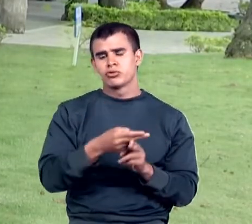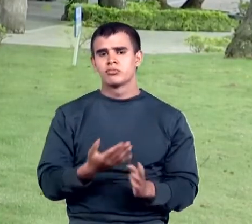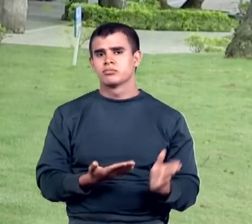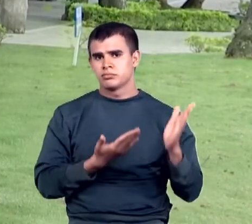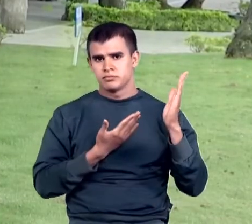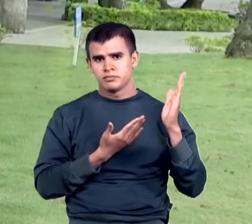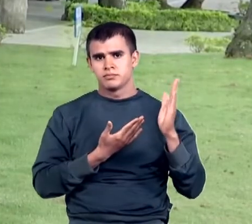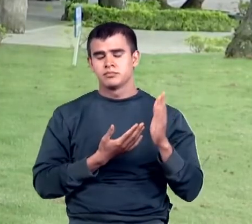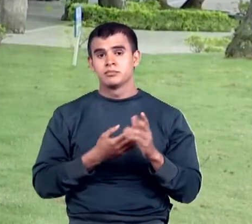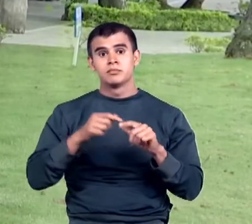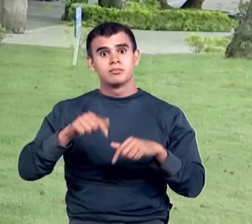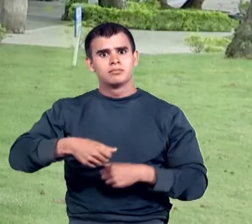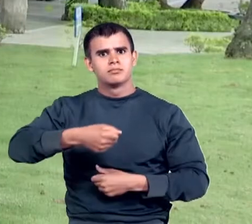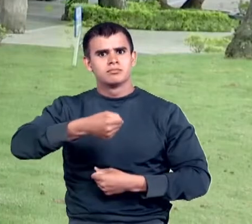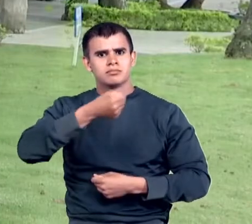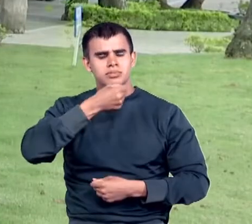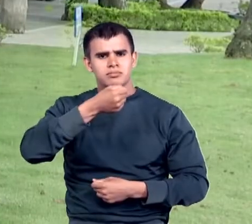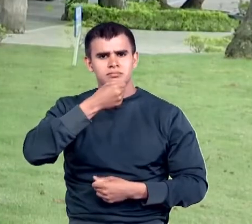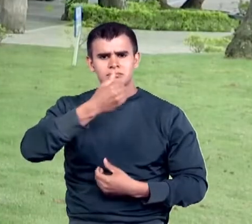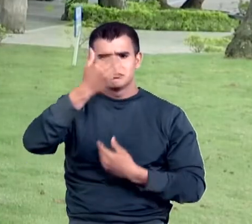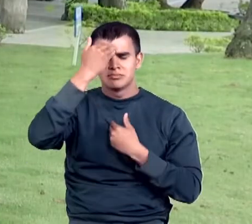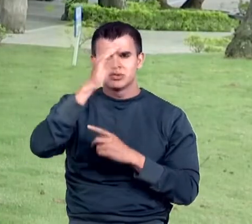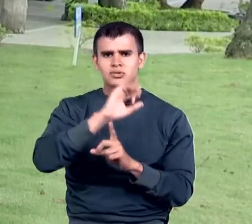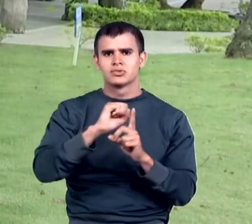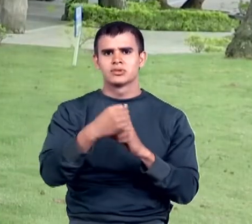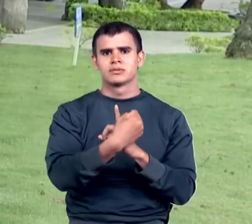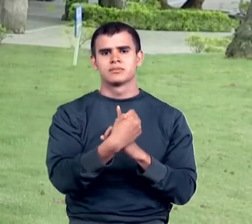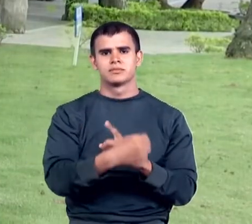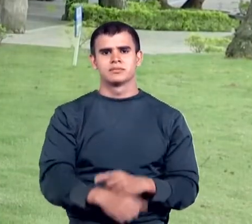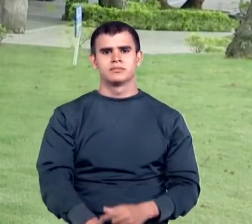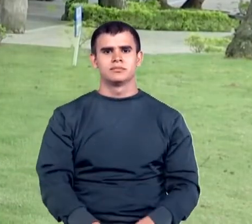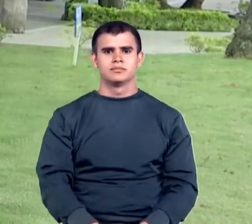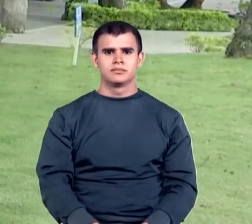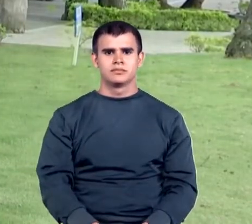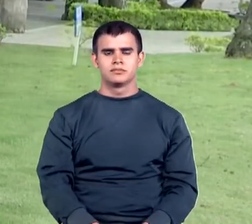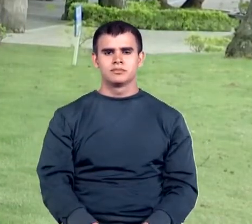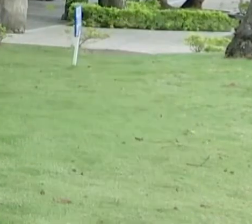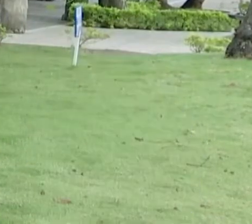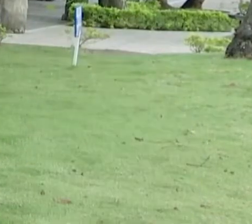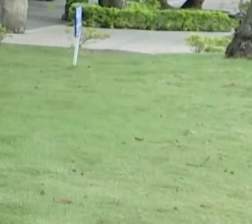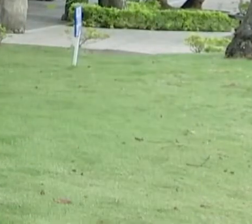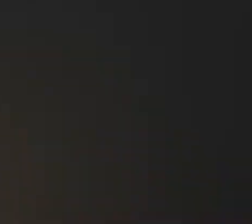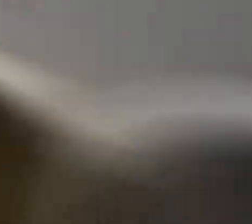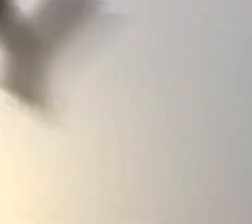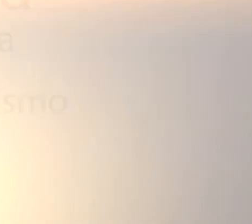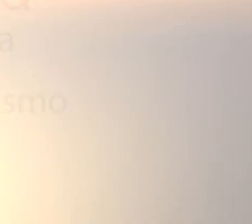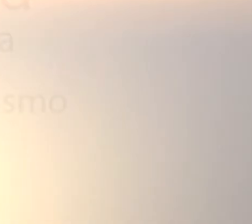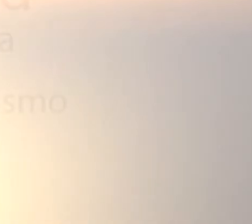canal de YouTube como CEPA FCP. Cali Hoy Crónicas, periodismo con sentido social.